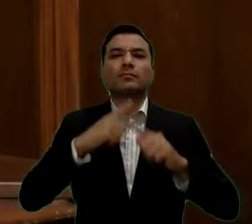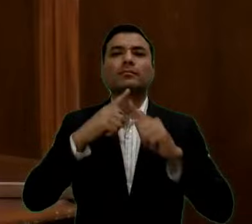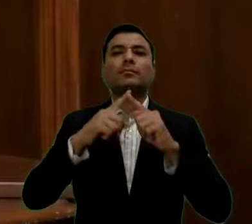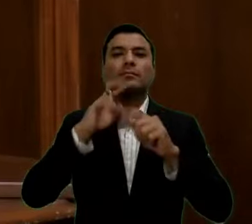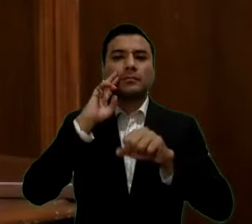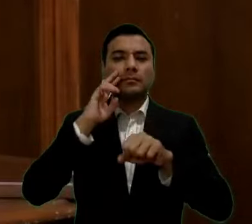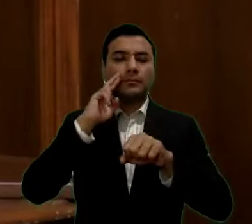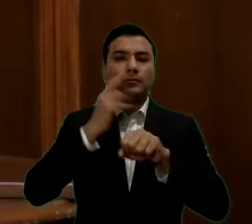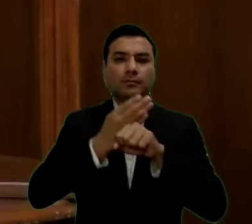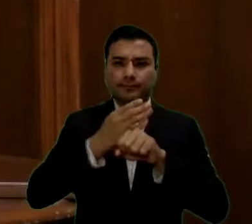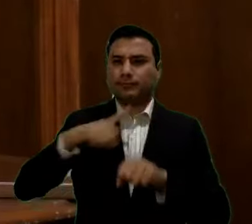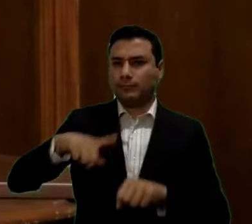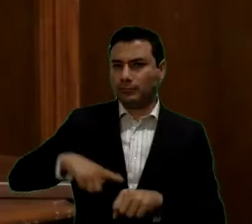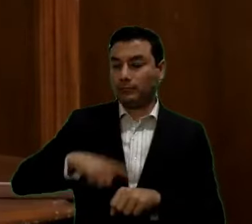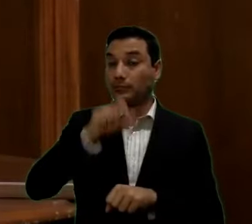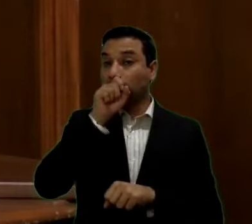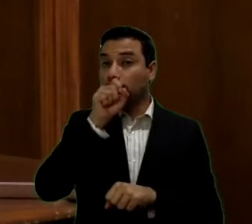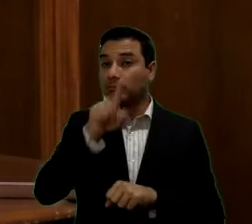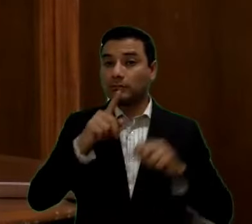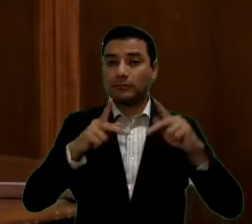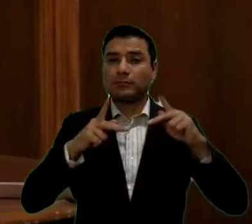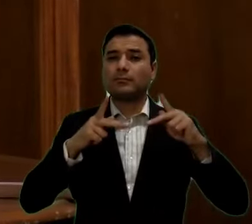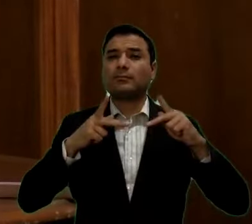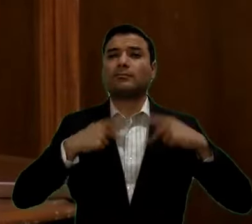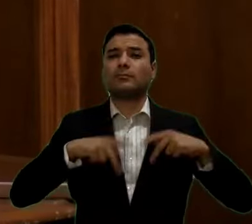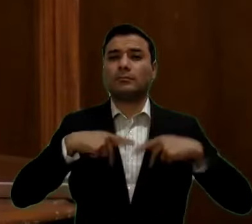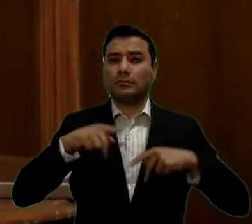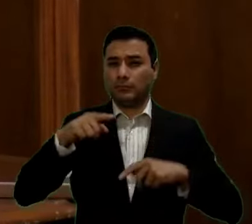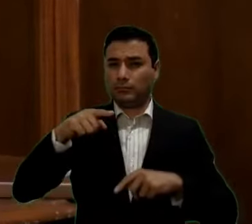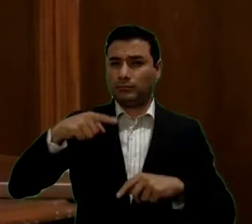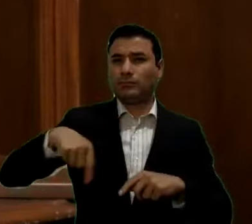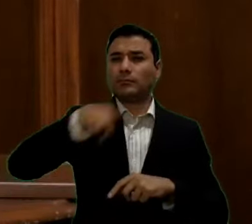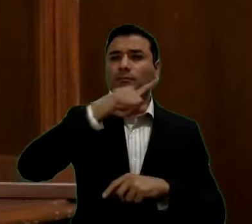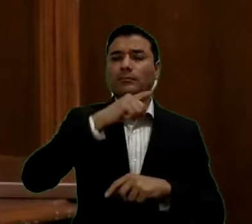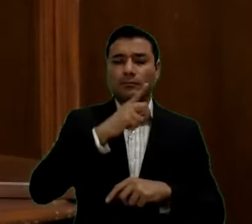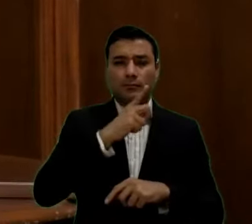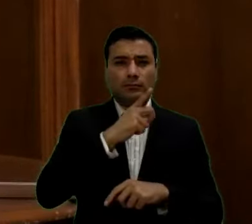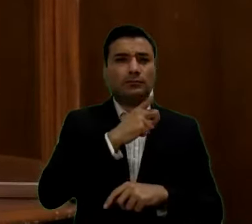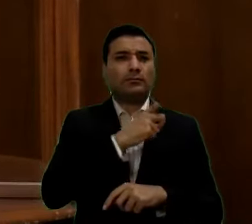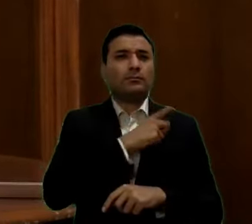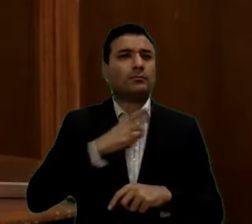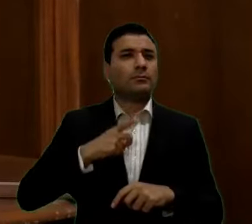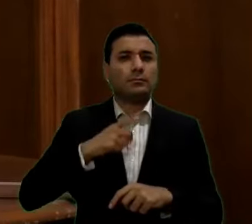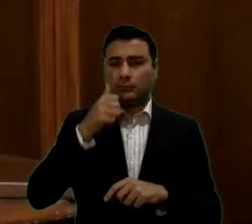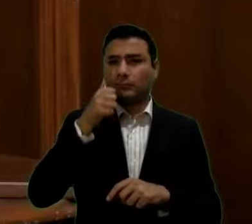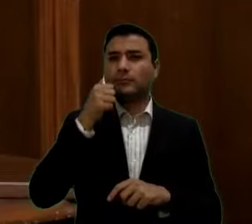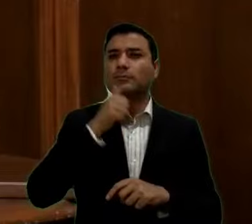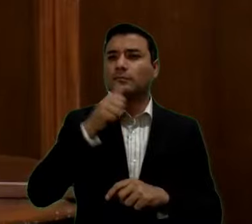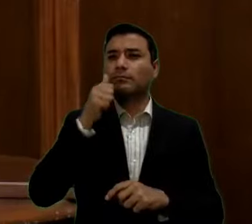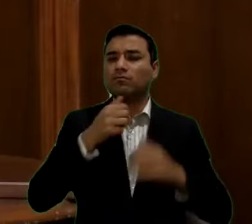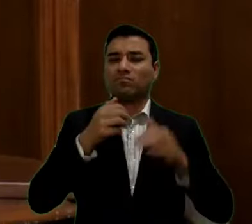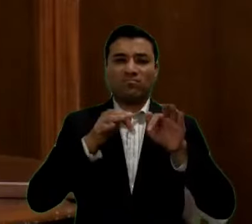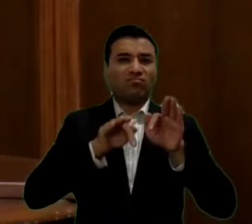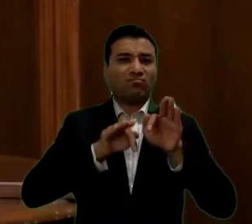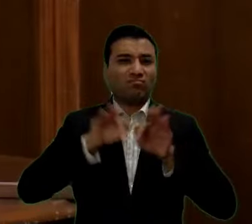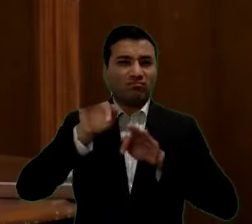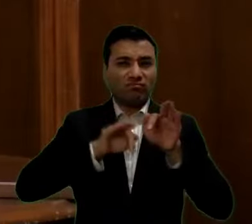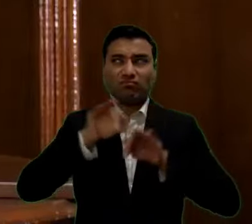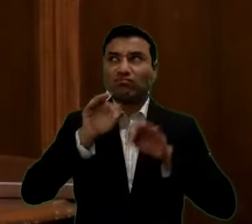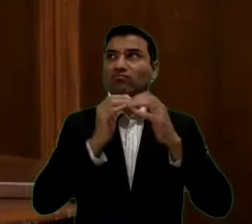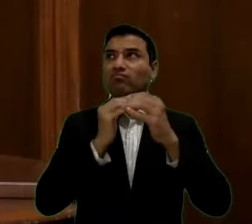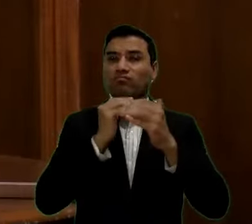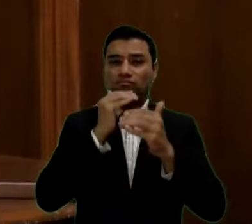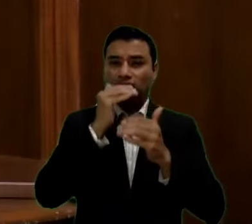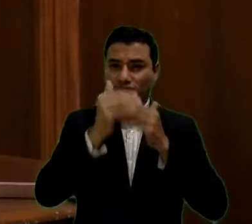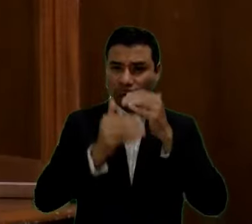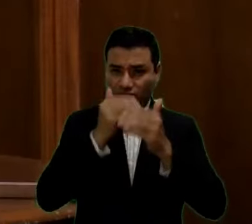es que la sociedad en su conjunto debe de comprometerse en la tarea, en coordinación y proximidad con